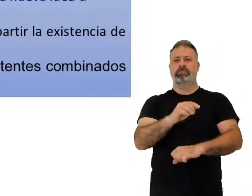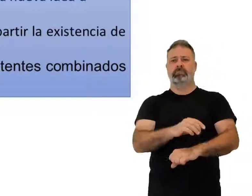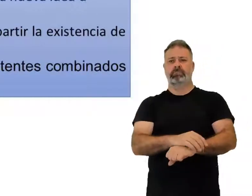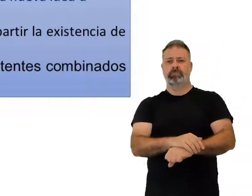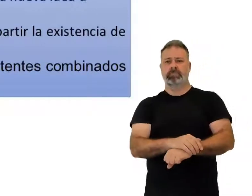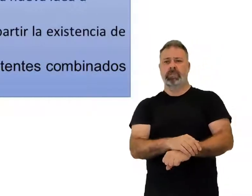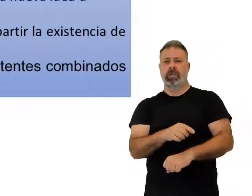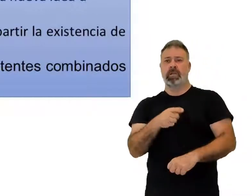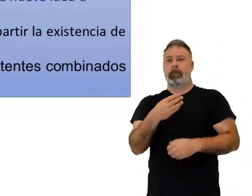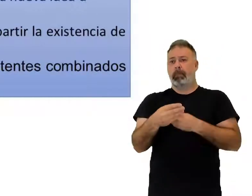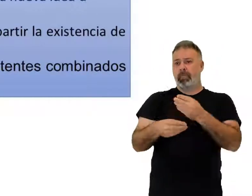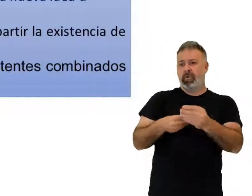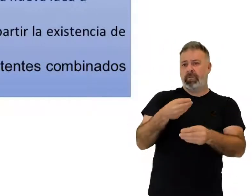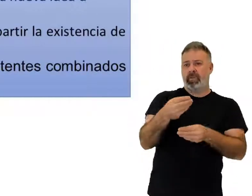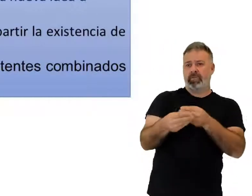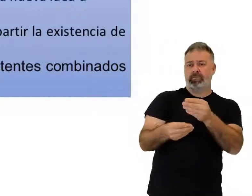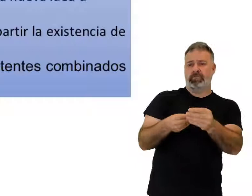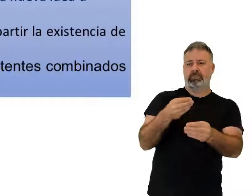es el proceso